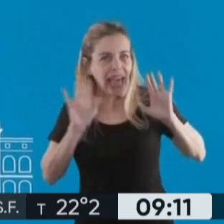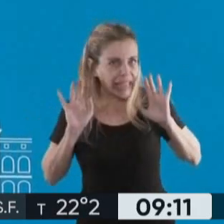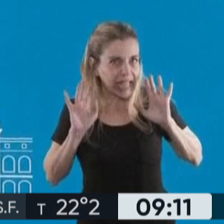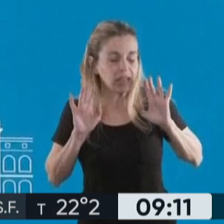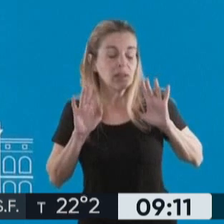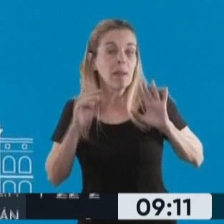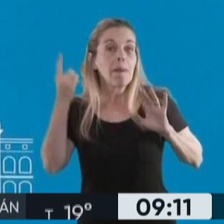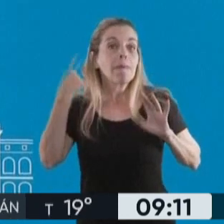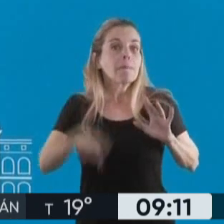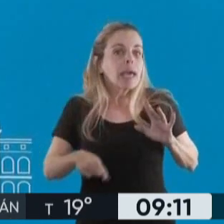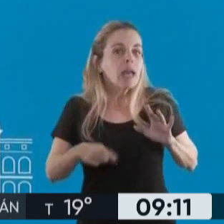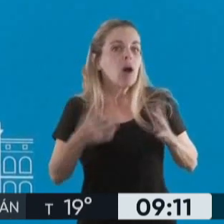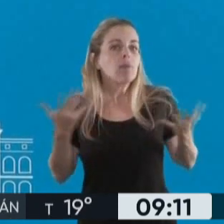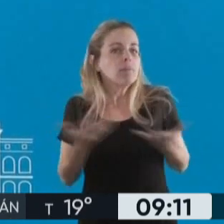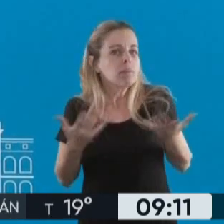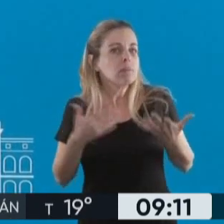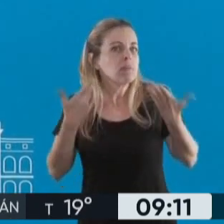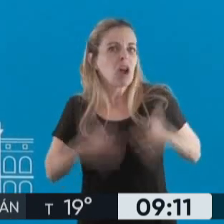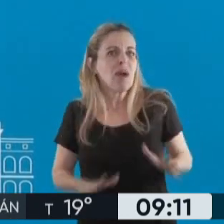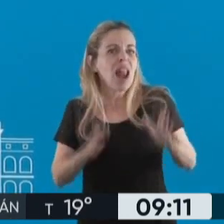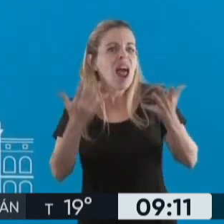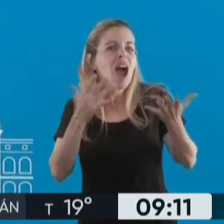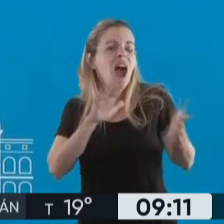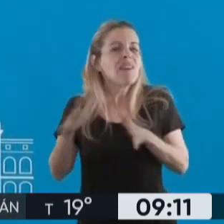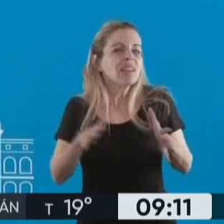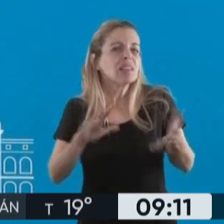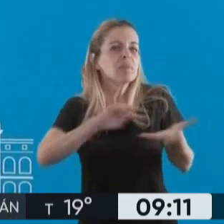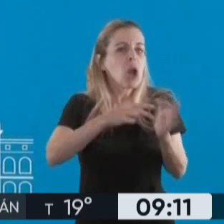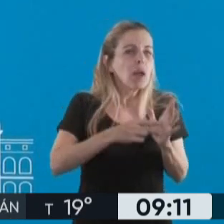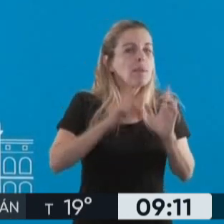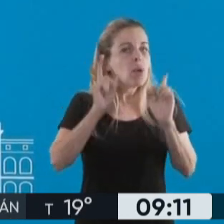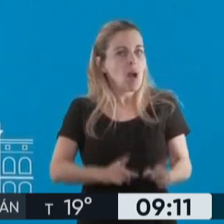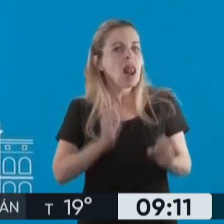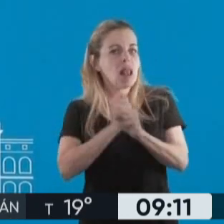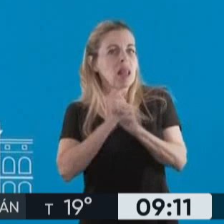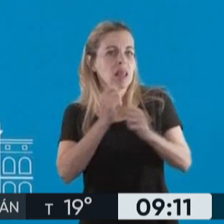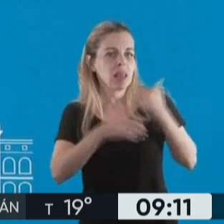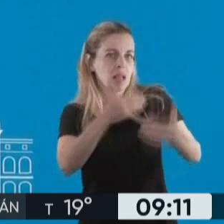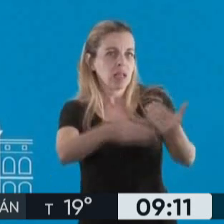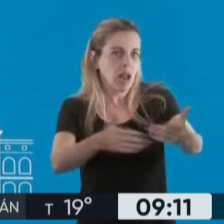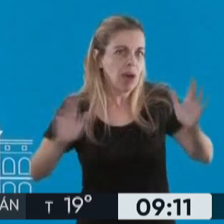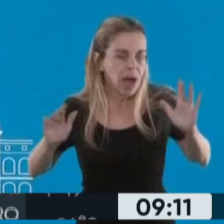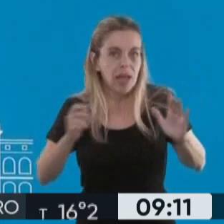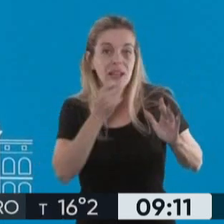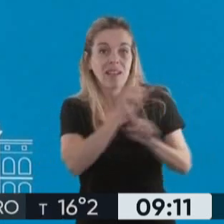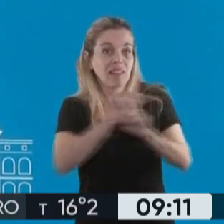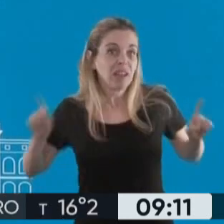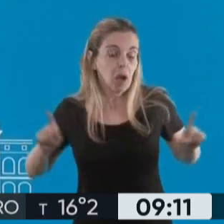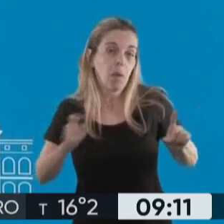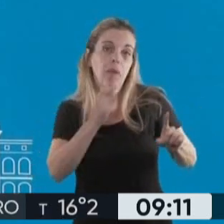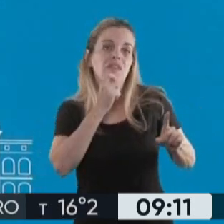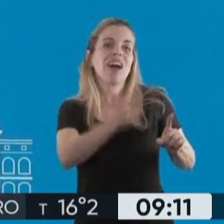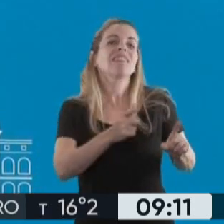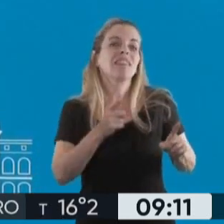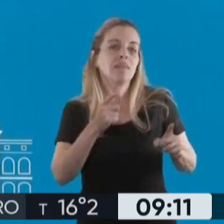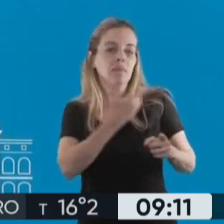se sintetizan los conflictos, donde se sintetizan las miradas diferentes y se puede seguir adelante. Si no, digo, siempre sería más fácil gobernar solamente